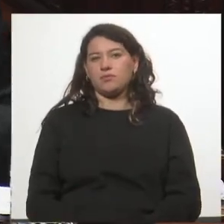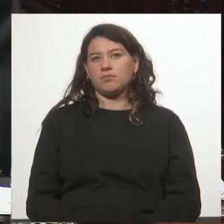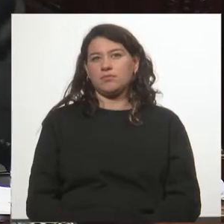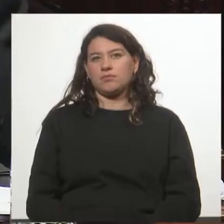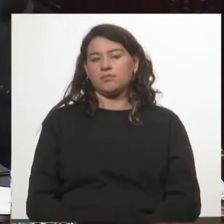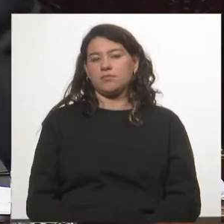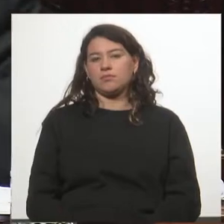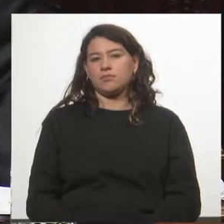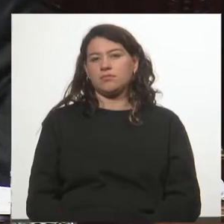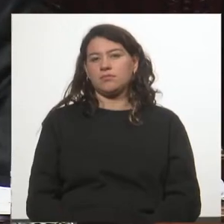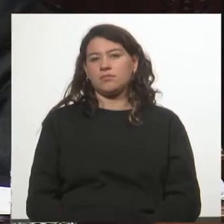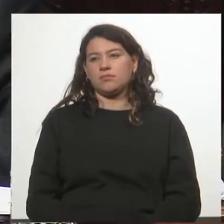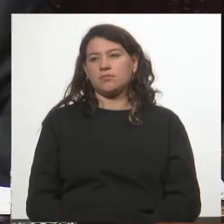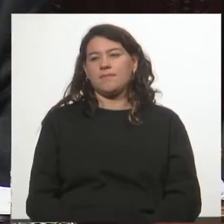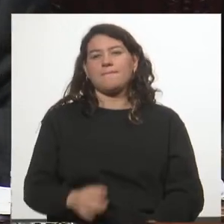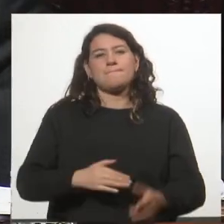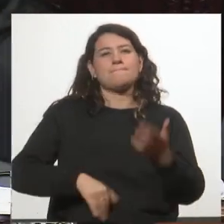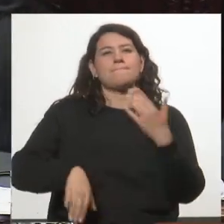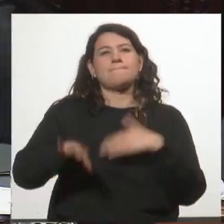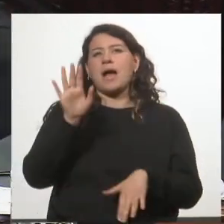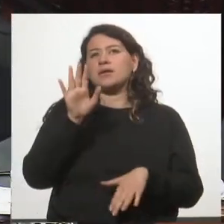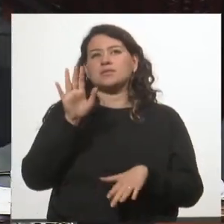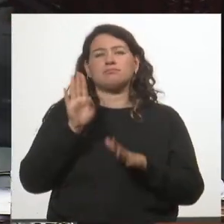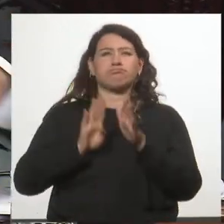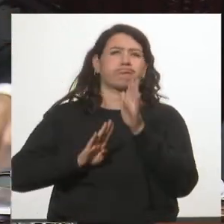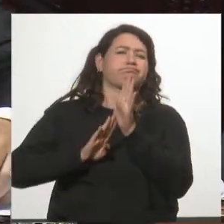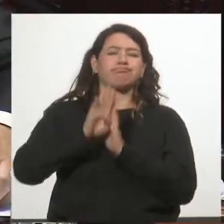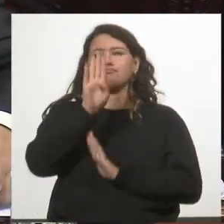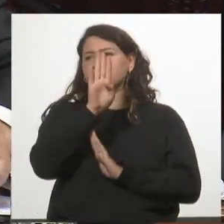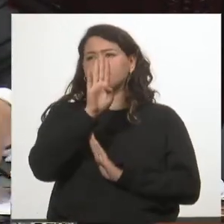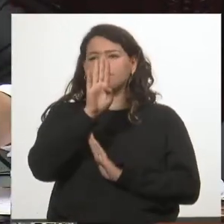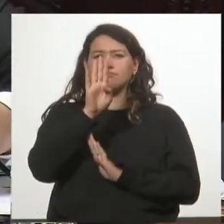de las carreras más me teóricas